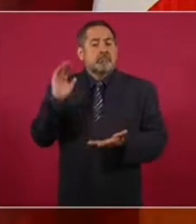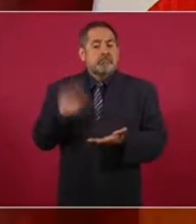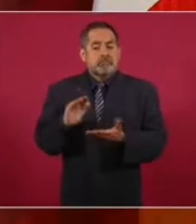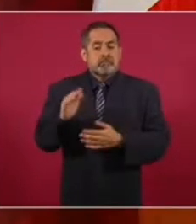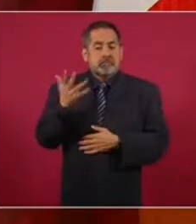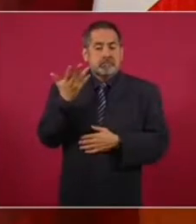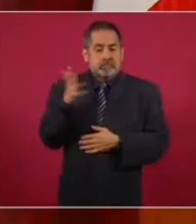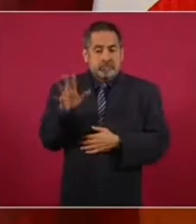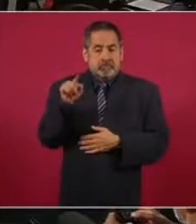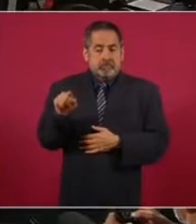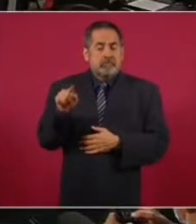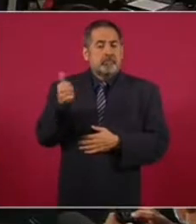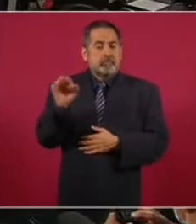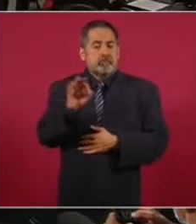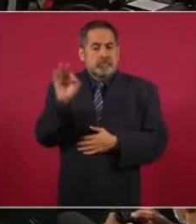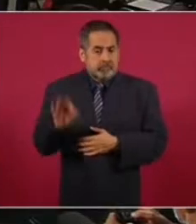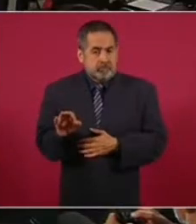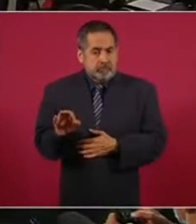menos 10.6.